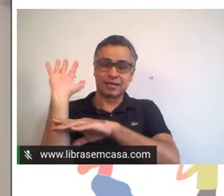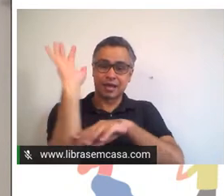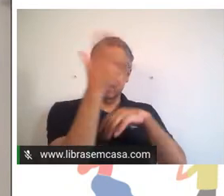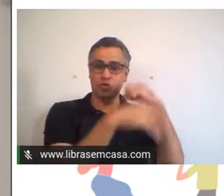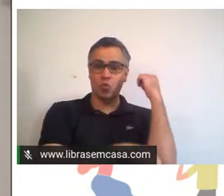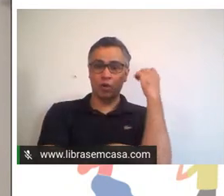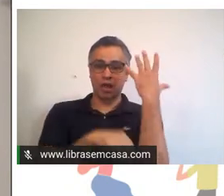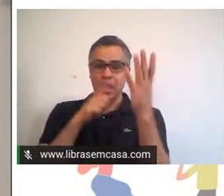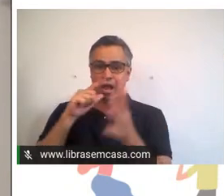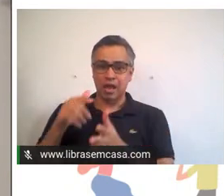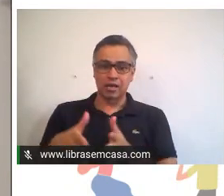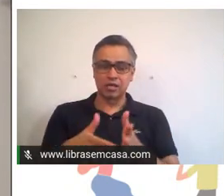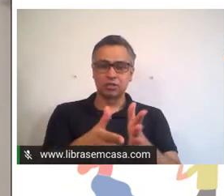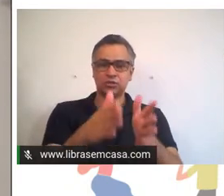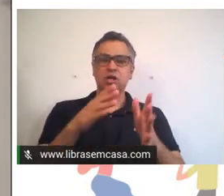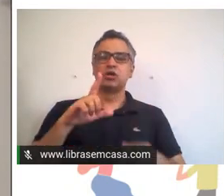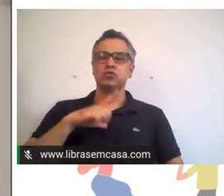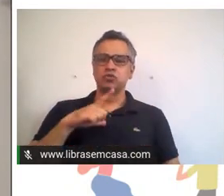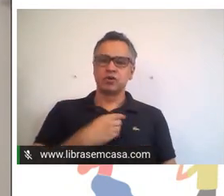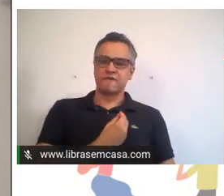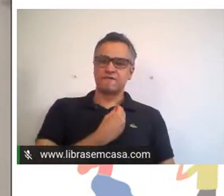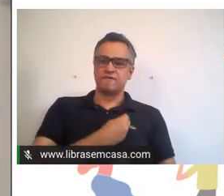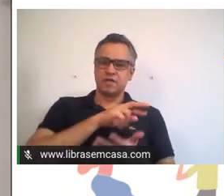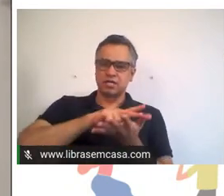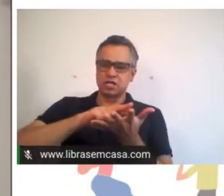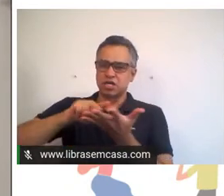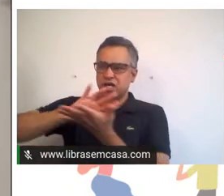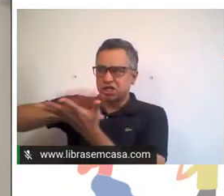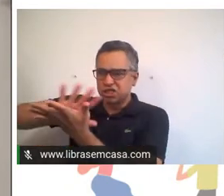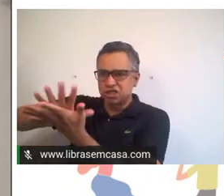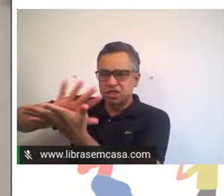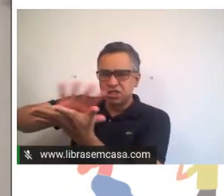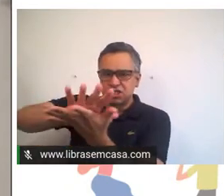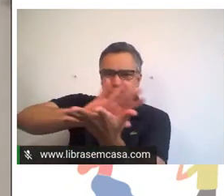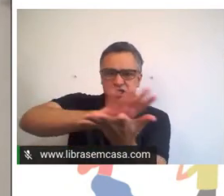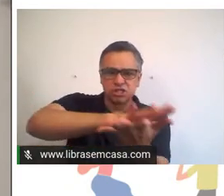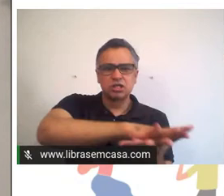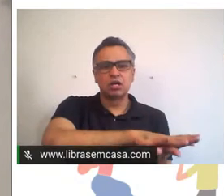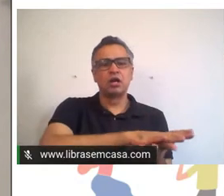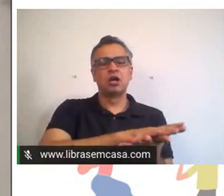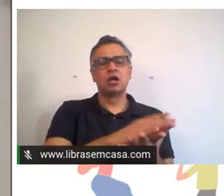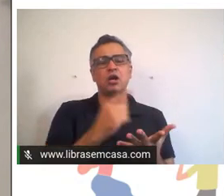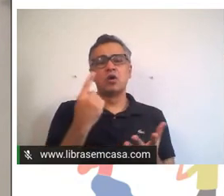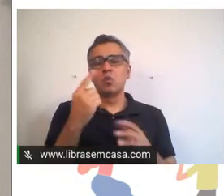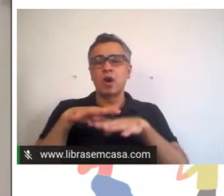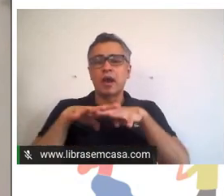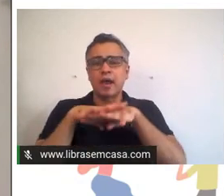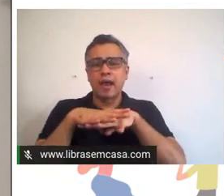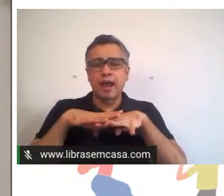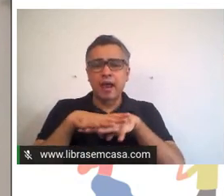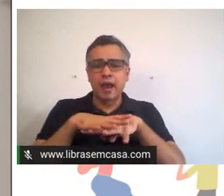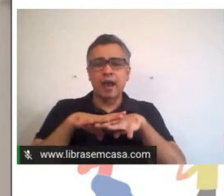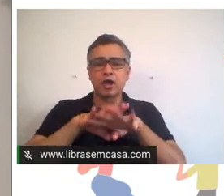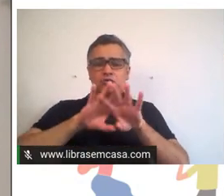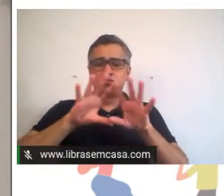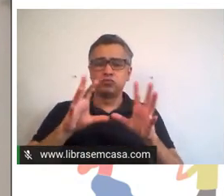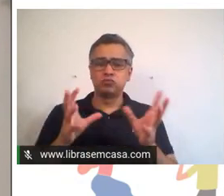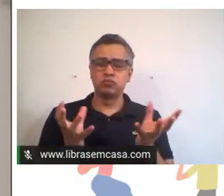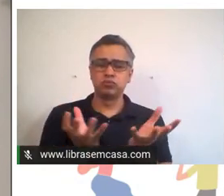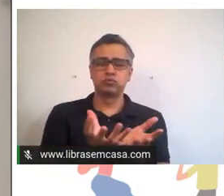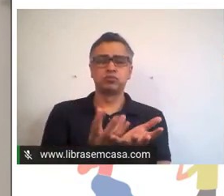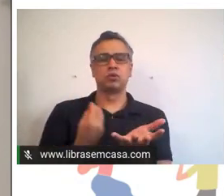naturaleza violenta, destruimos la biodiversidad, esa única red de amortiguación que existe y de preservación